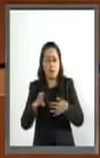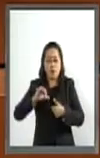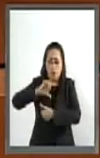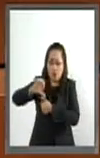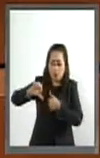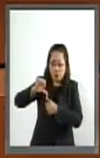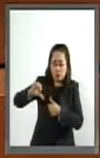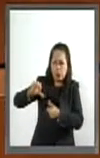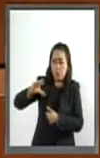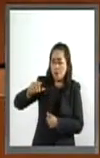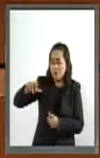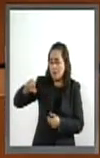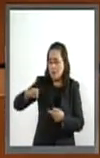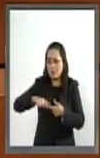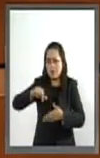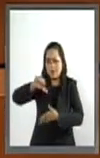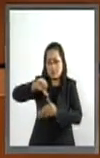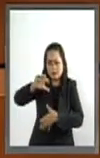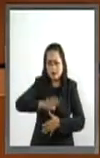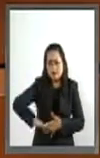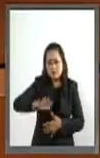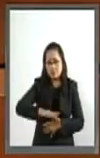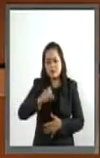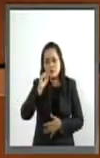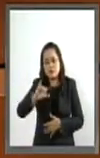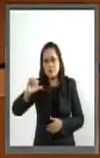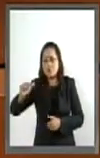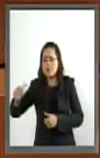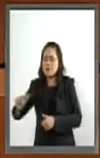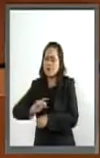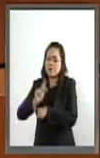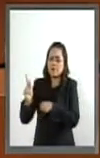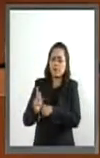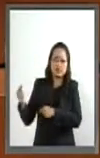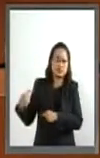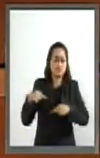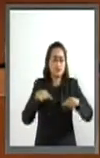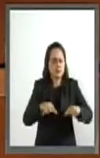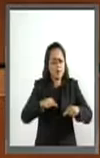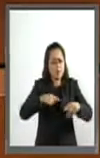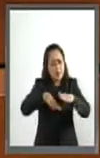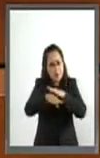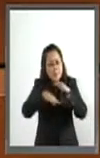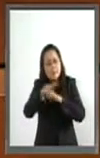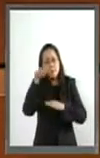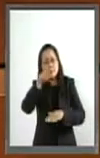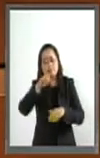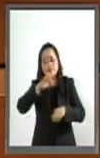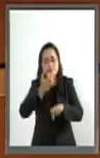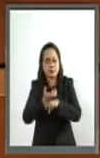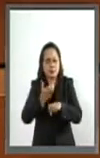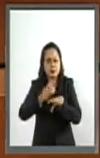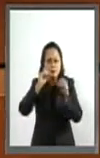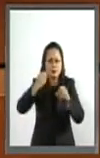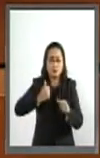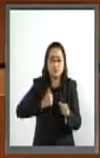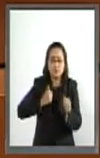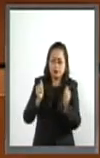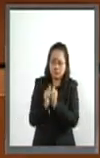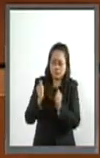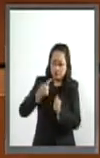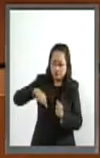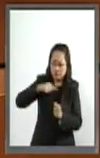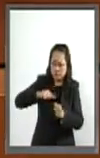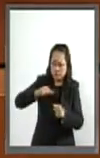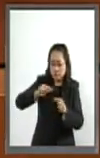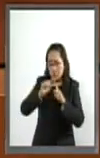centroamericanos, caribeños, sudamericanos y extracontinentales que pretenden ingresar a Estados Unidos o a Canadá cruzando por nuestro